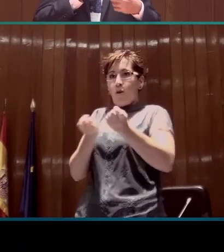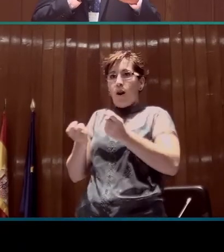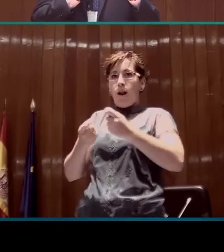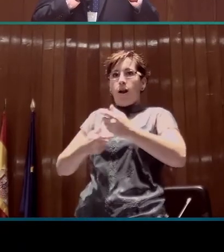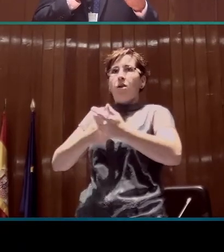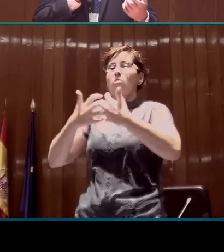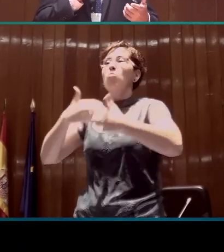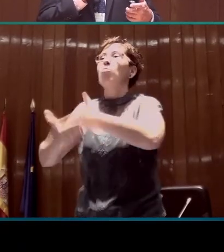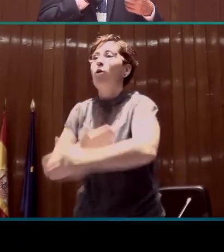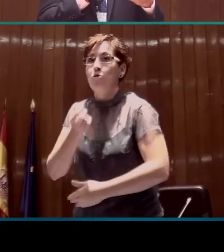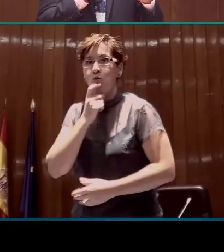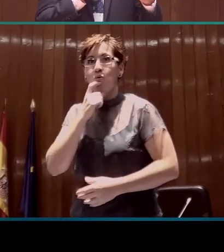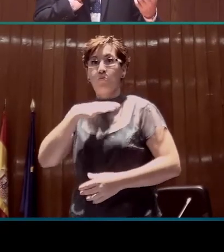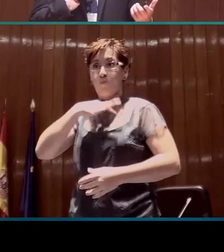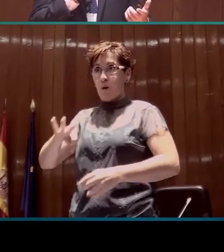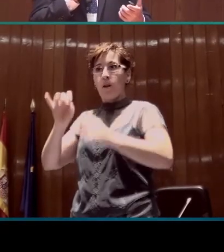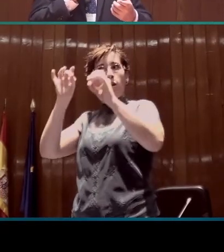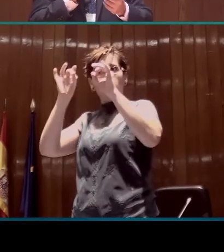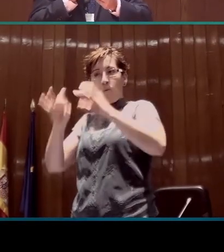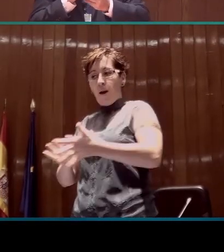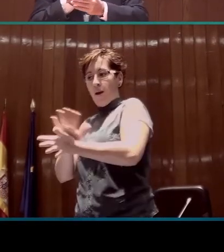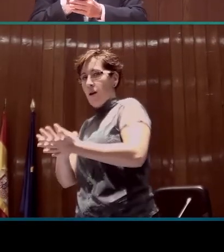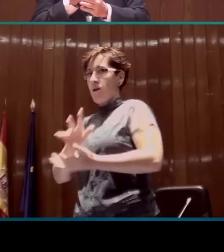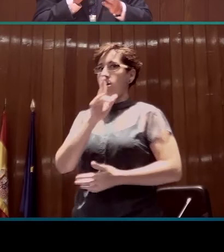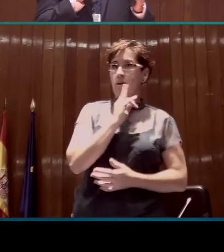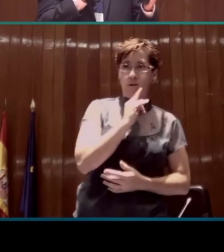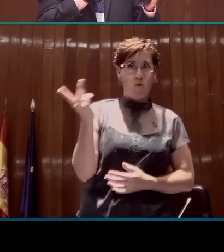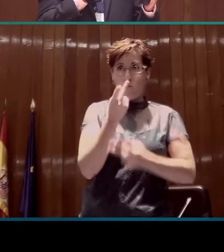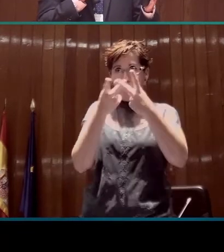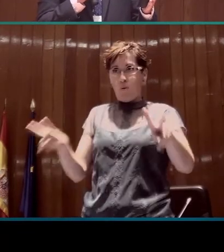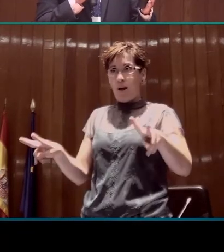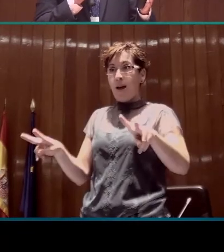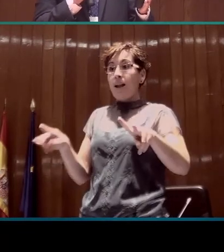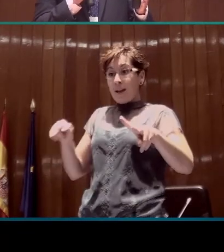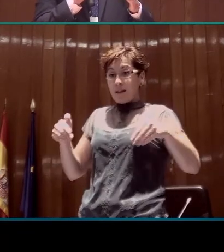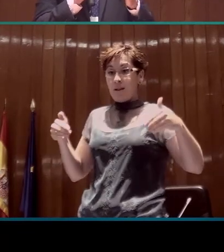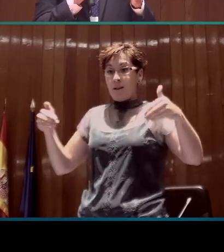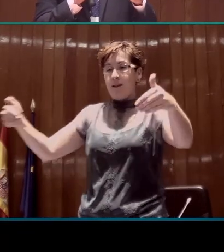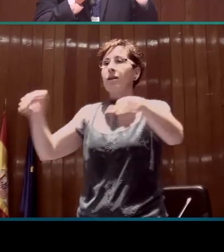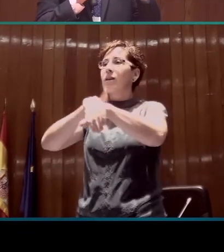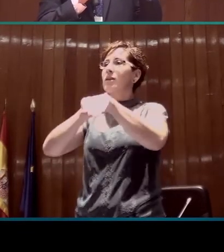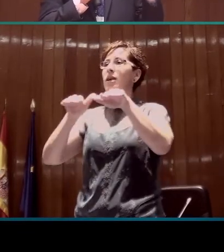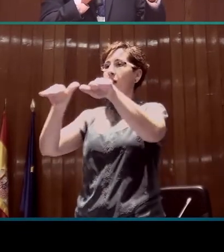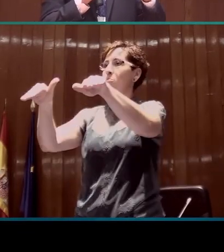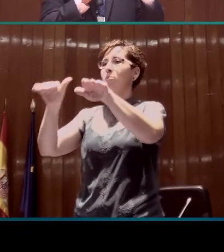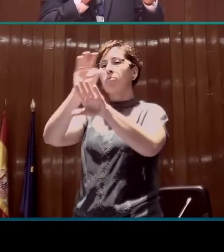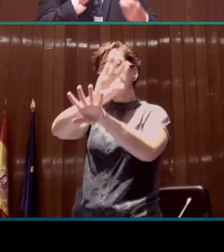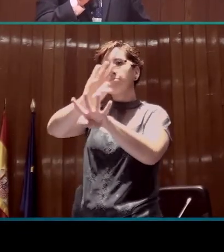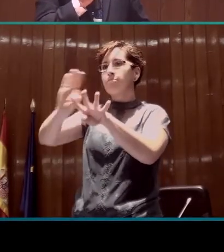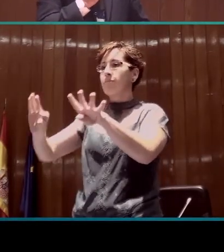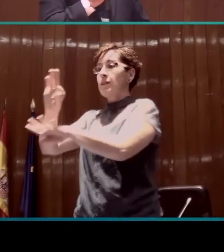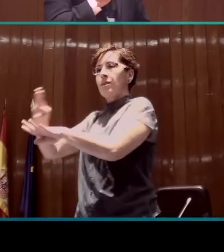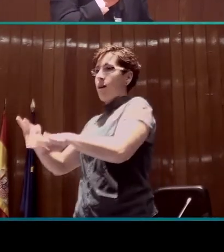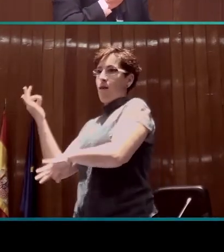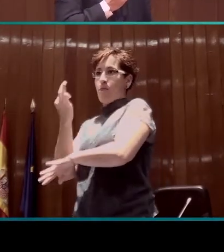orales, y además que esos cómputos deben de seguir un procesamiento secuencial porque nuestro cerebro no puede hacer al